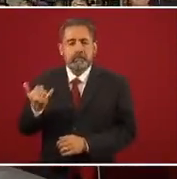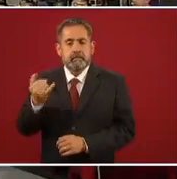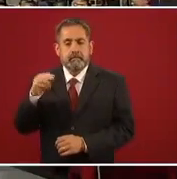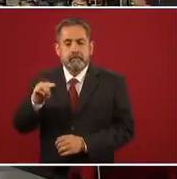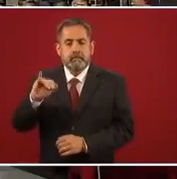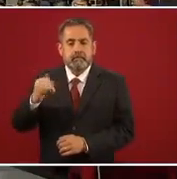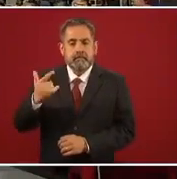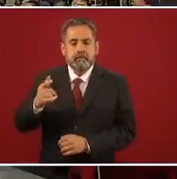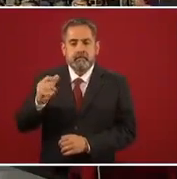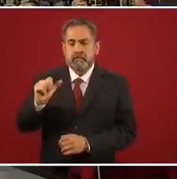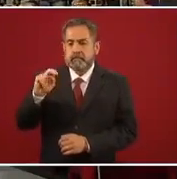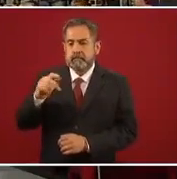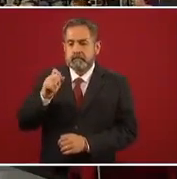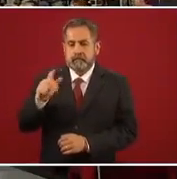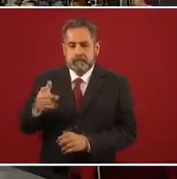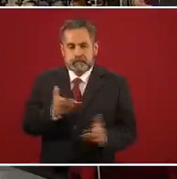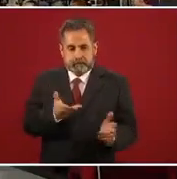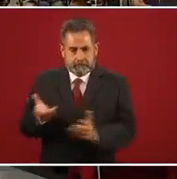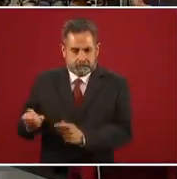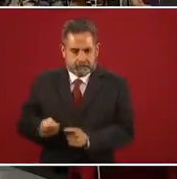Suárez.